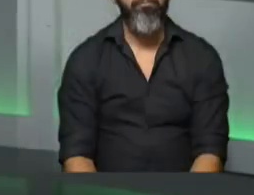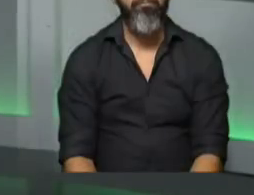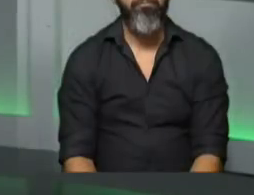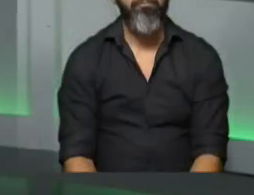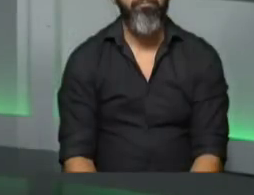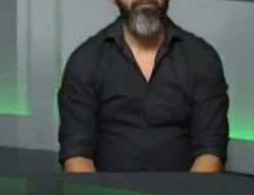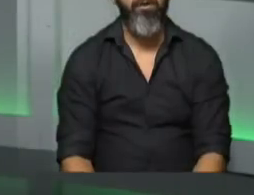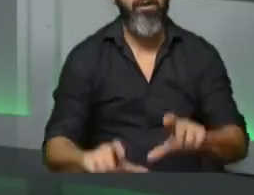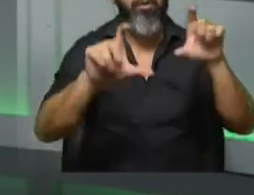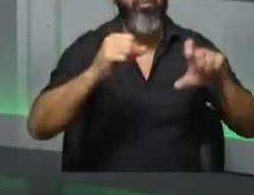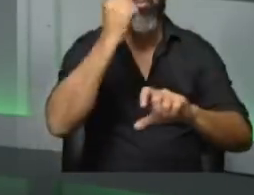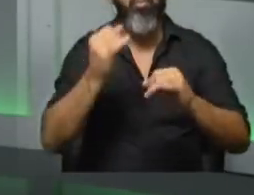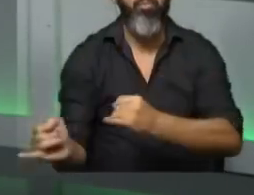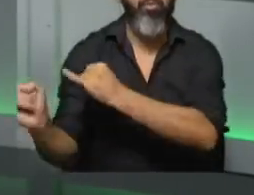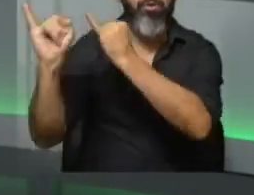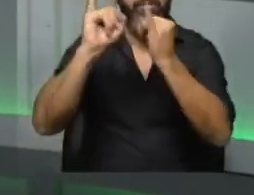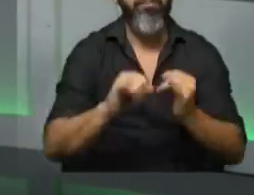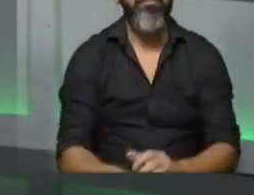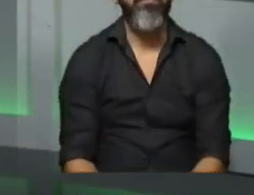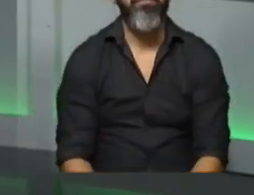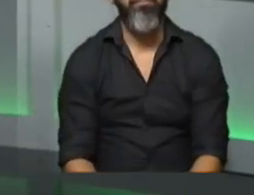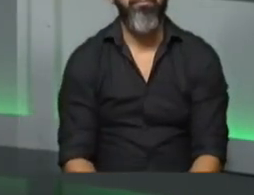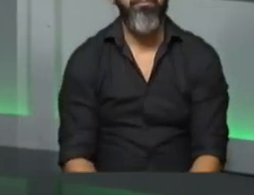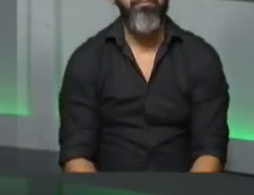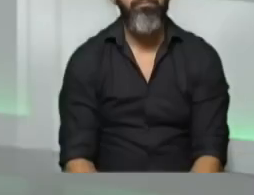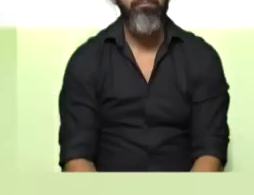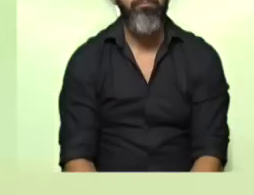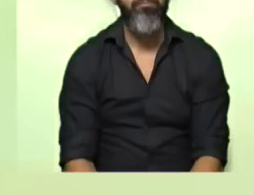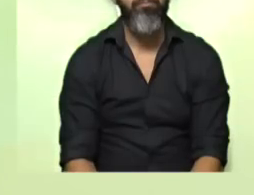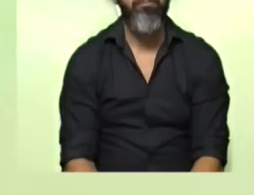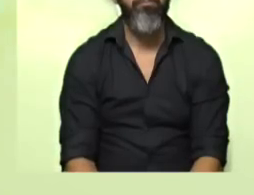vemos ahora otros títulos que se están destacando hasta ahora